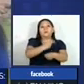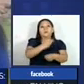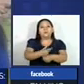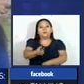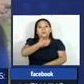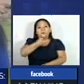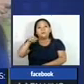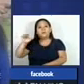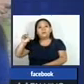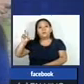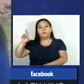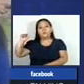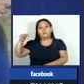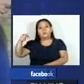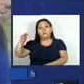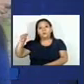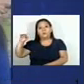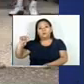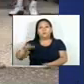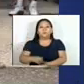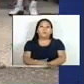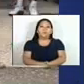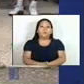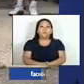Sagastume Voz de América Guatemala